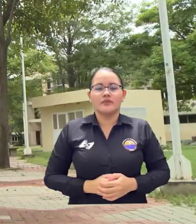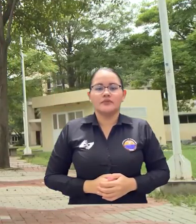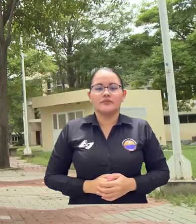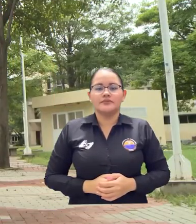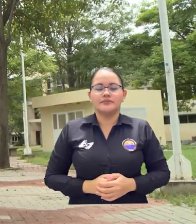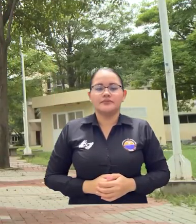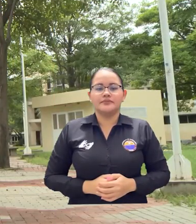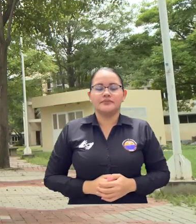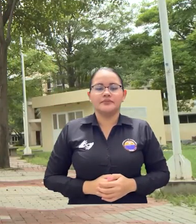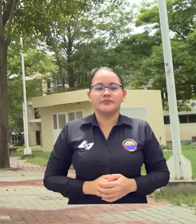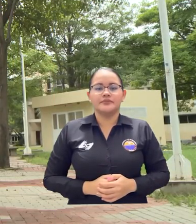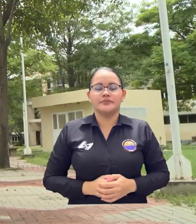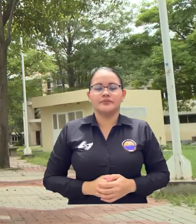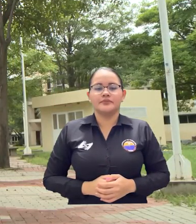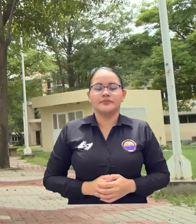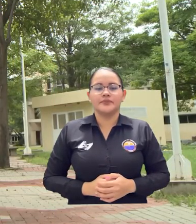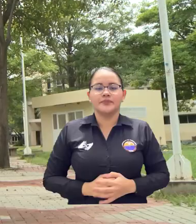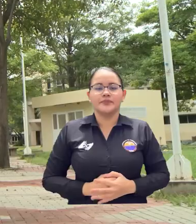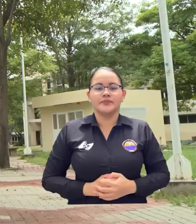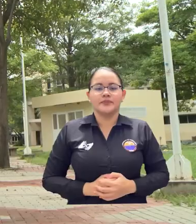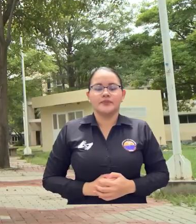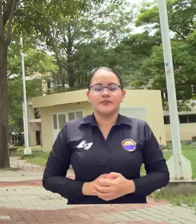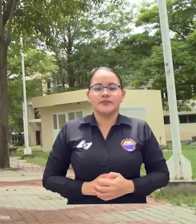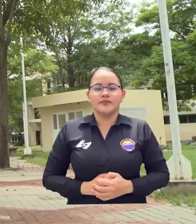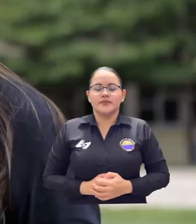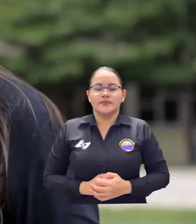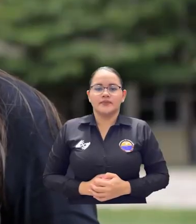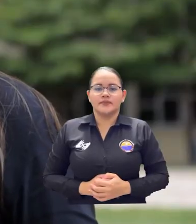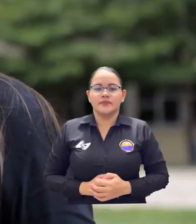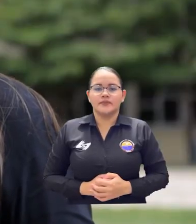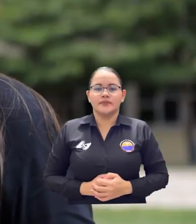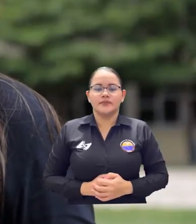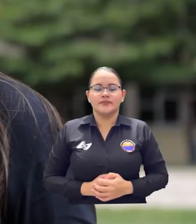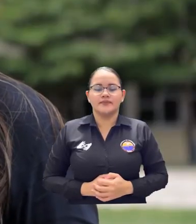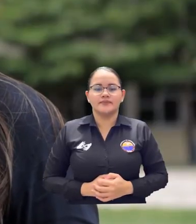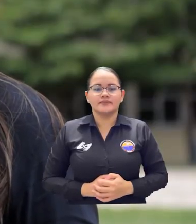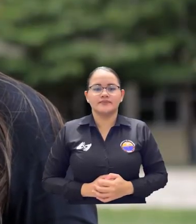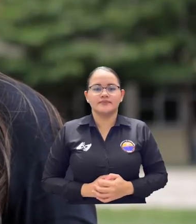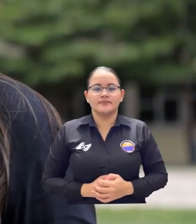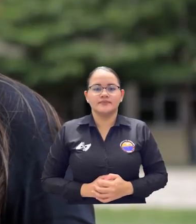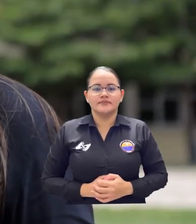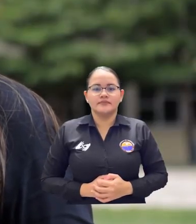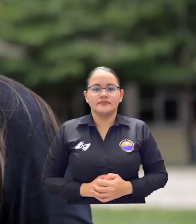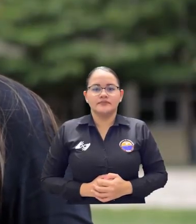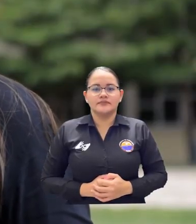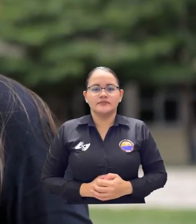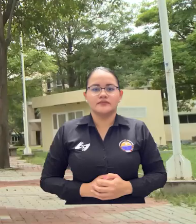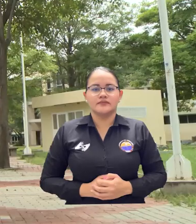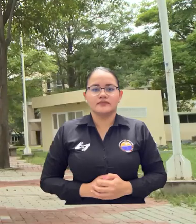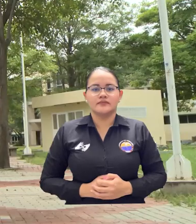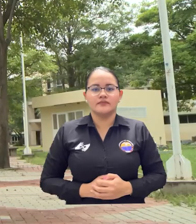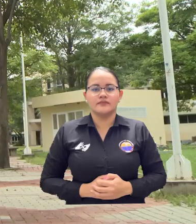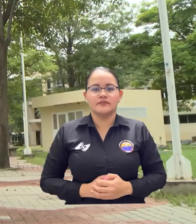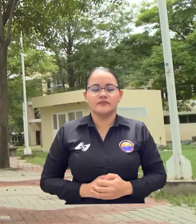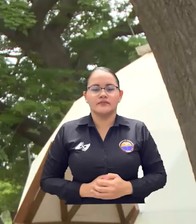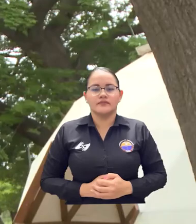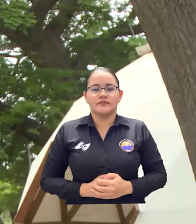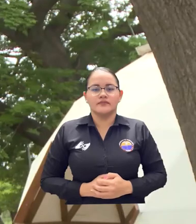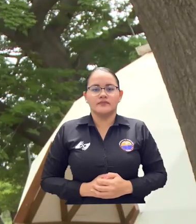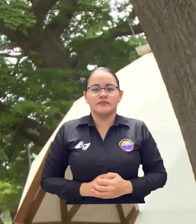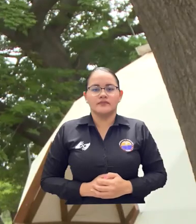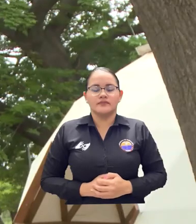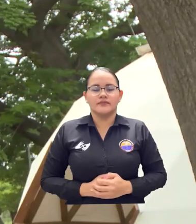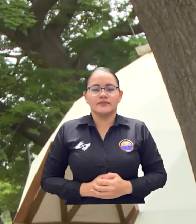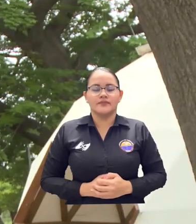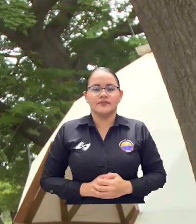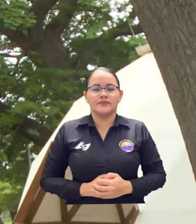Nuestra casa de estudios abrió convocatoria de becas para acceso al doctorado en Derecho Marítimo e Internacional de la Universidad de Cádiz, España. En